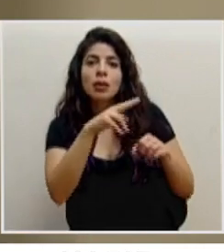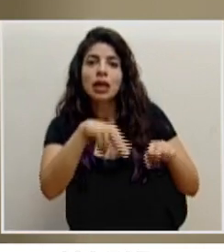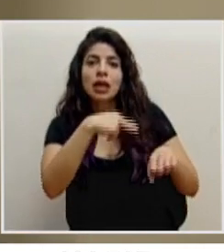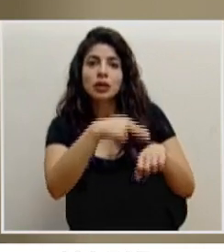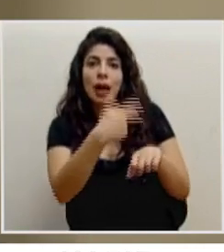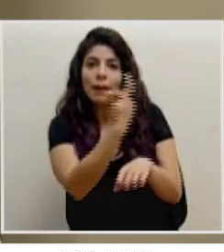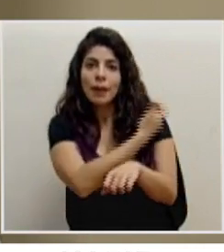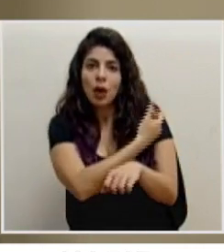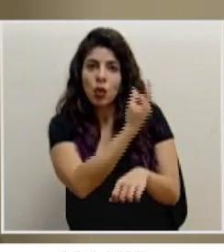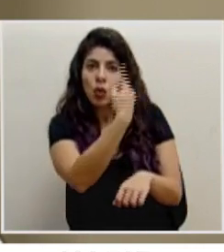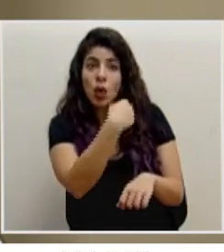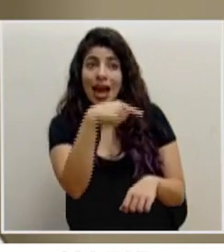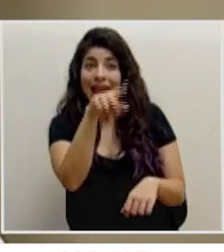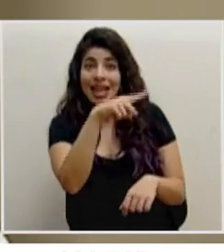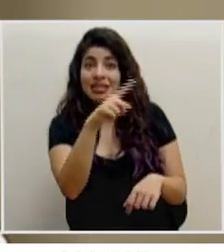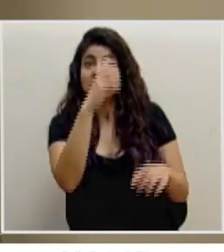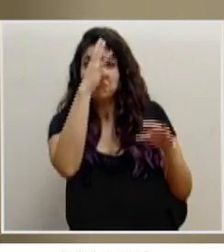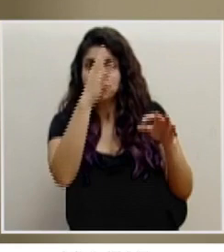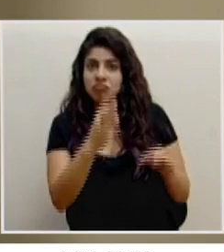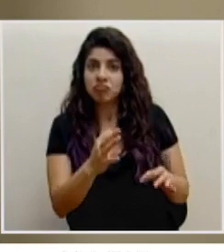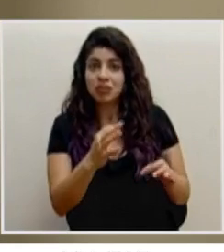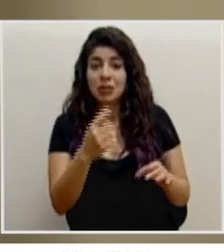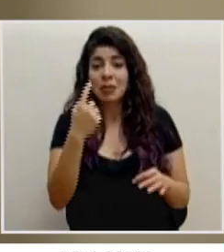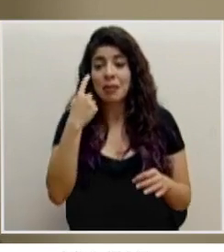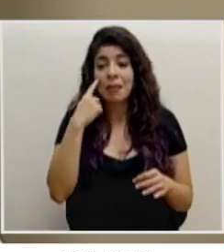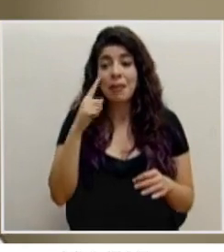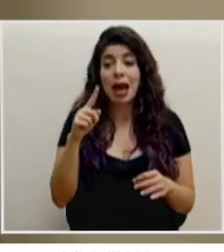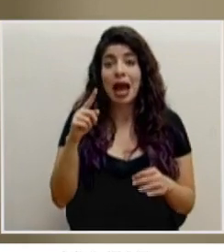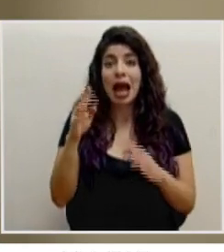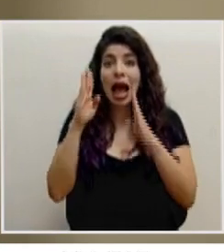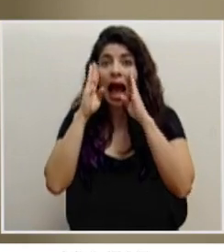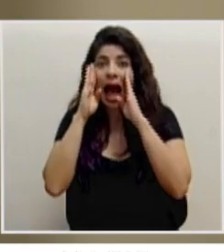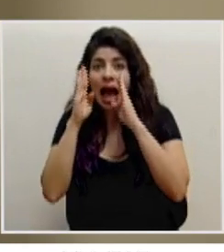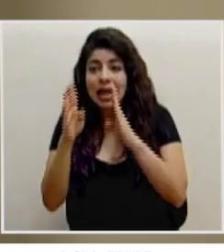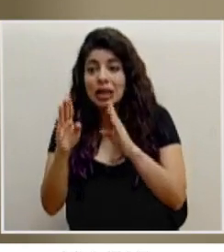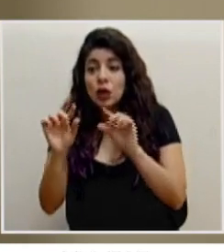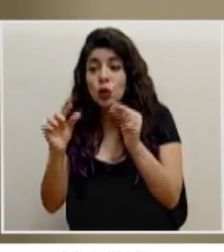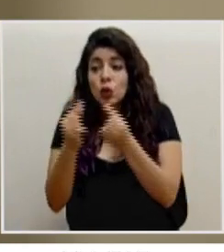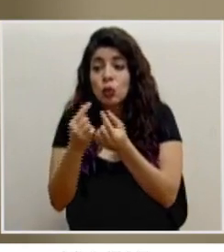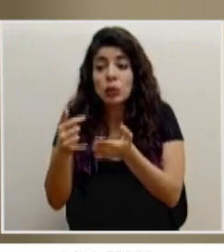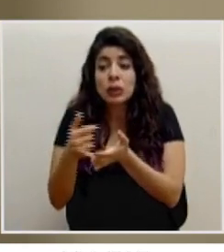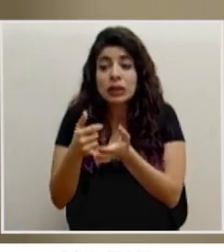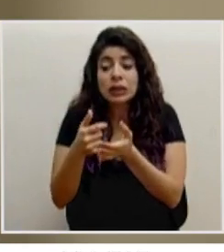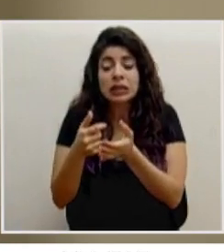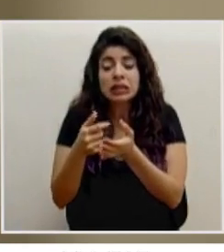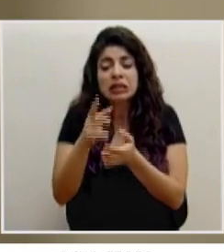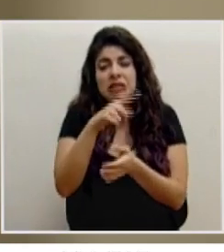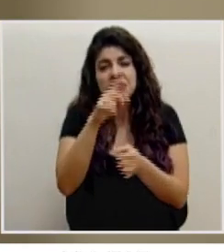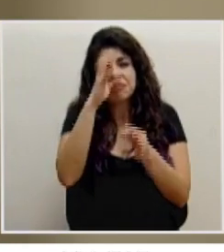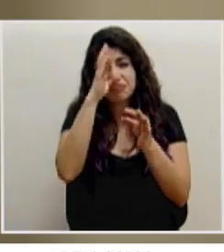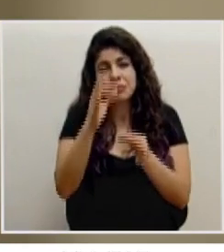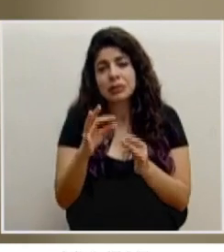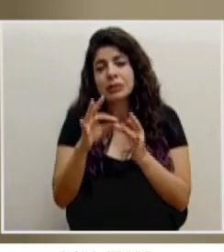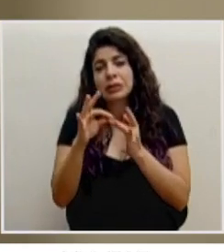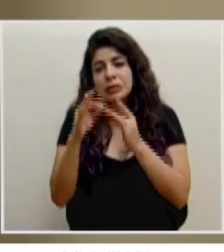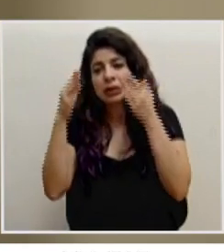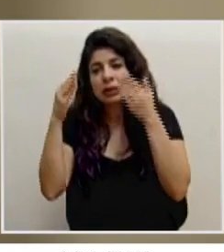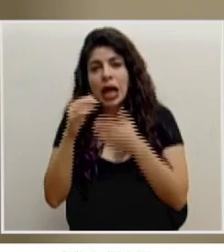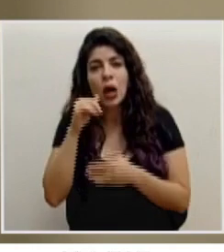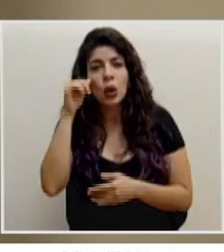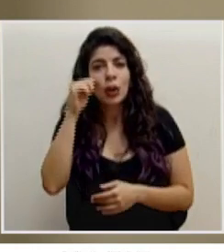Vacunación, que decidió para avanzar en la cobertura de los grupos más vulnerables, como son los adultos